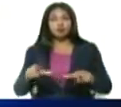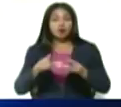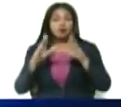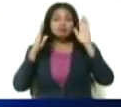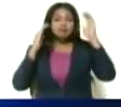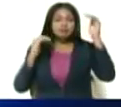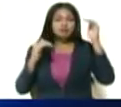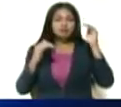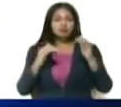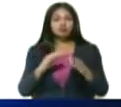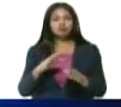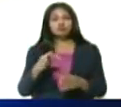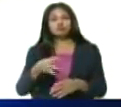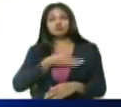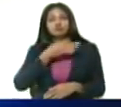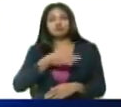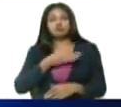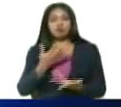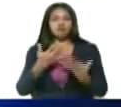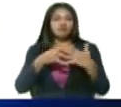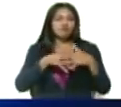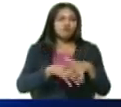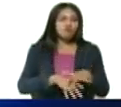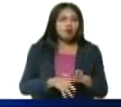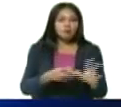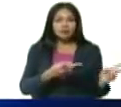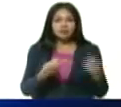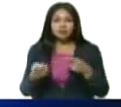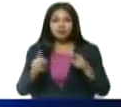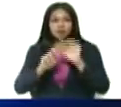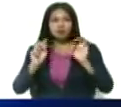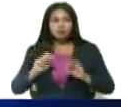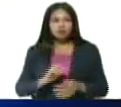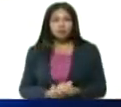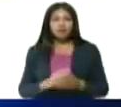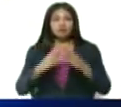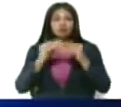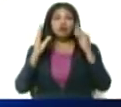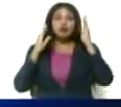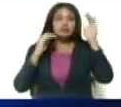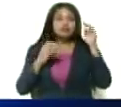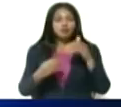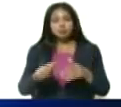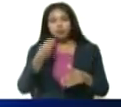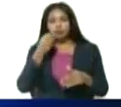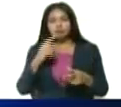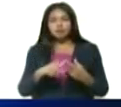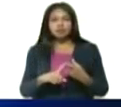atención social integrales para recibir toda la atención alimentaria,